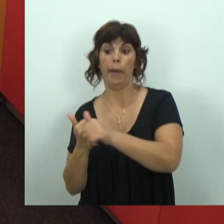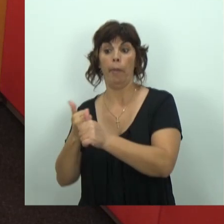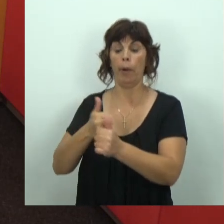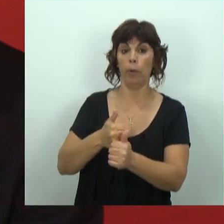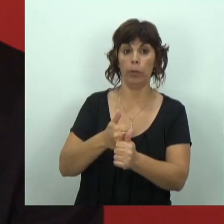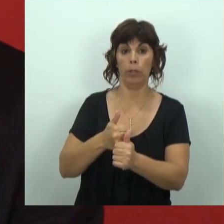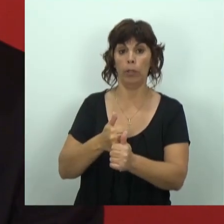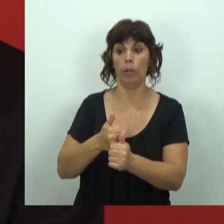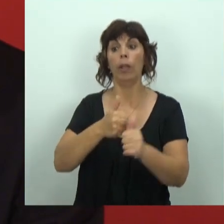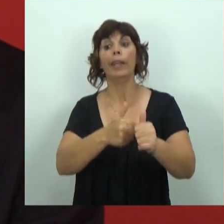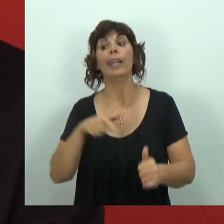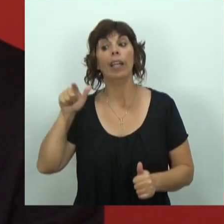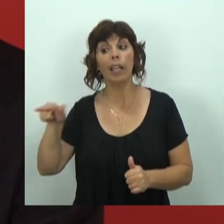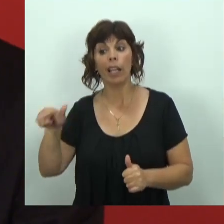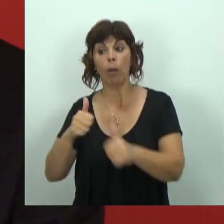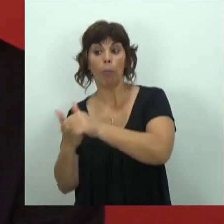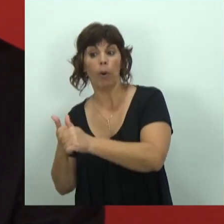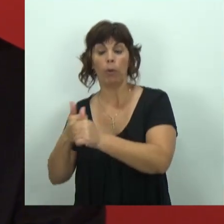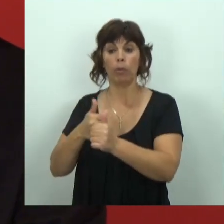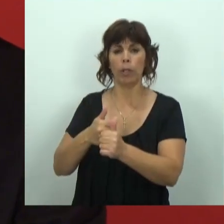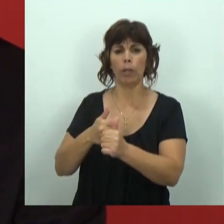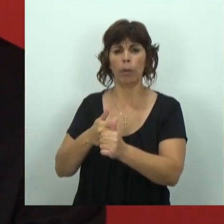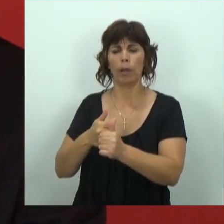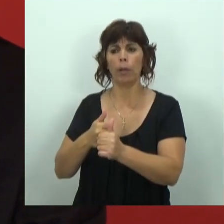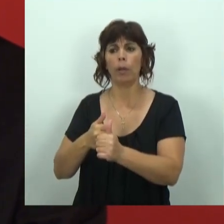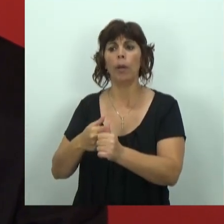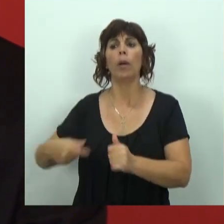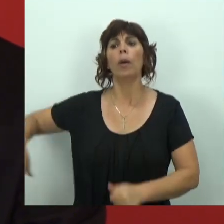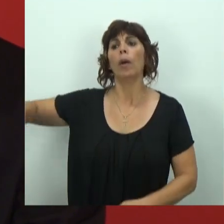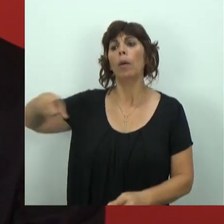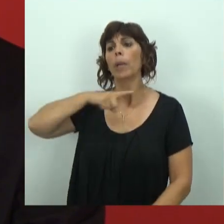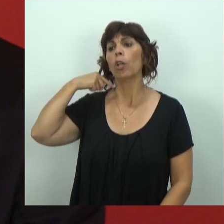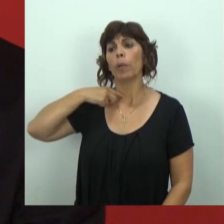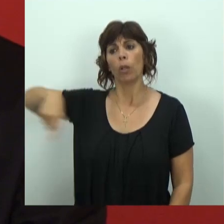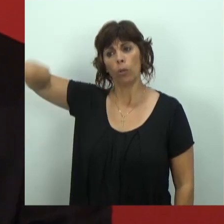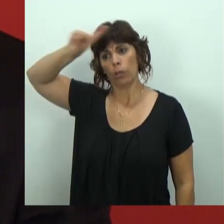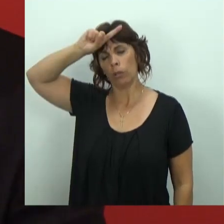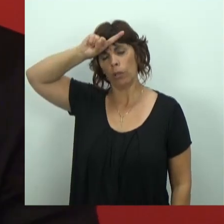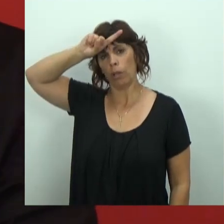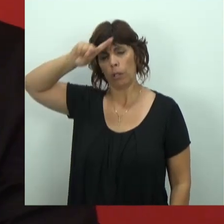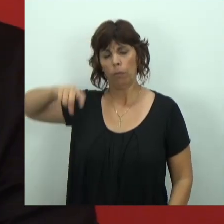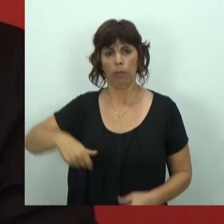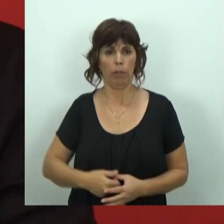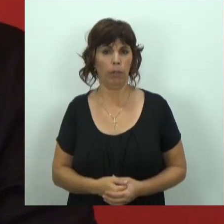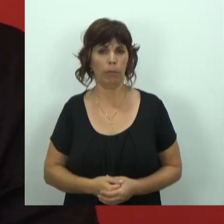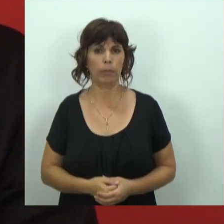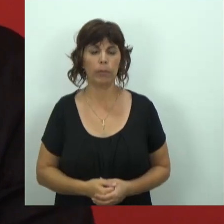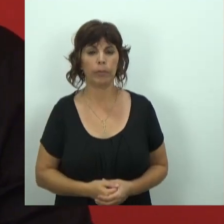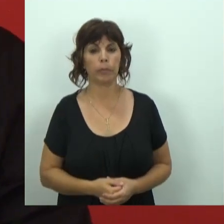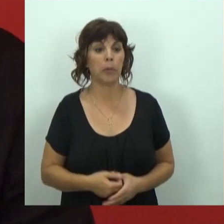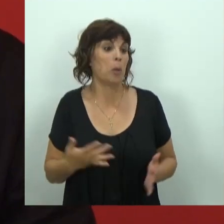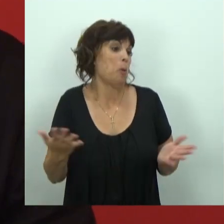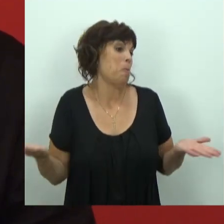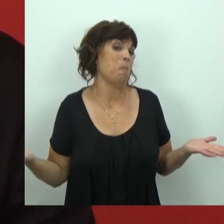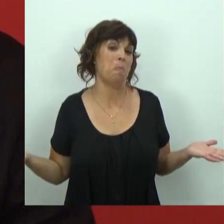arrepentimiento de los pecados. Pero ese hombre no hizo, o mejor dicho, No le era